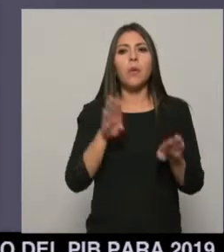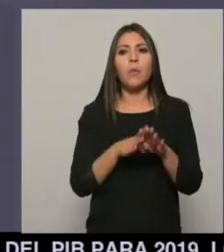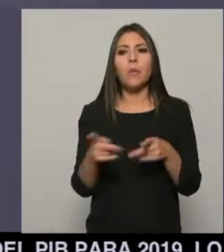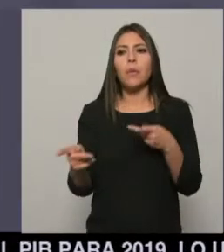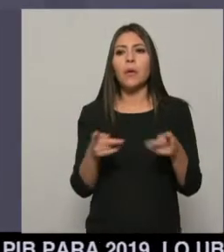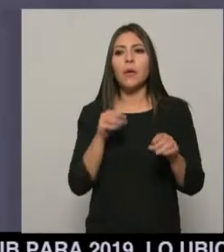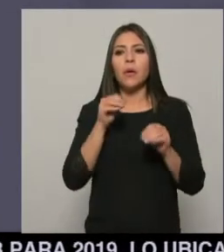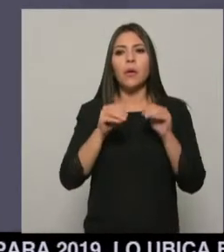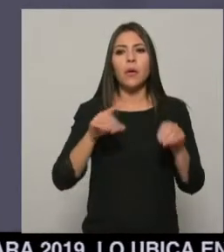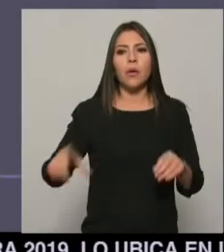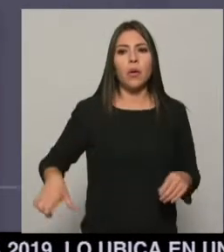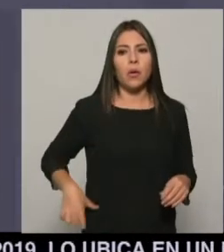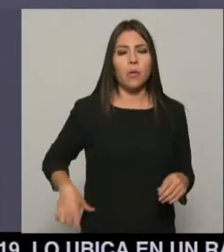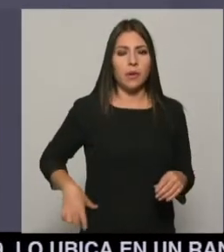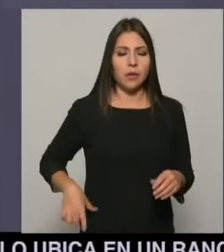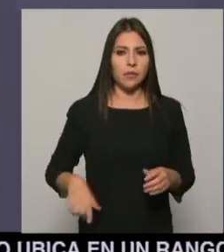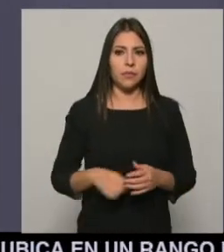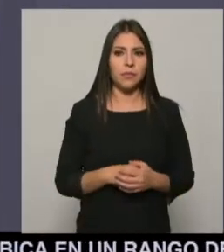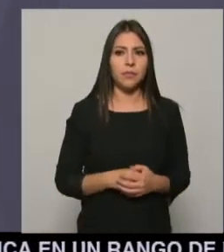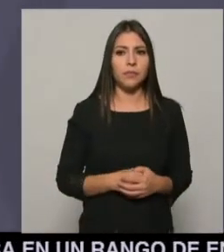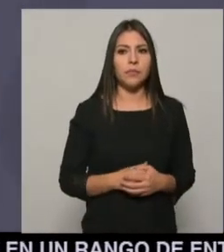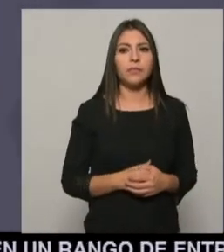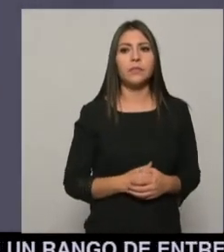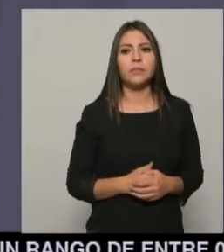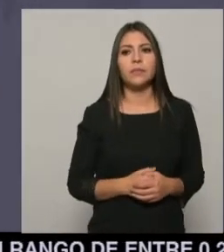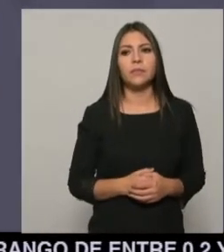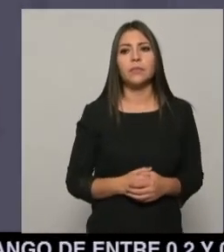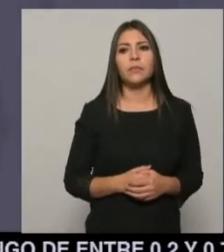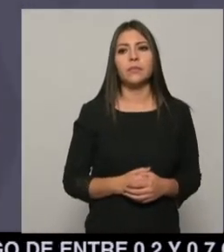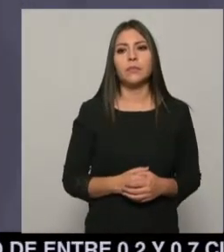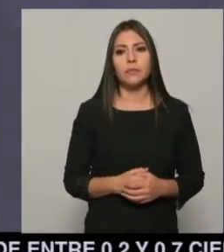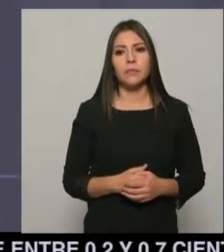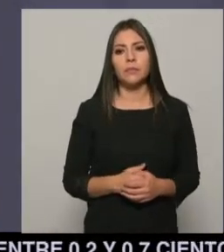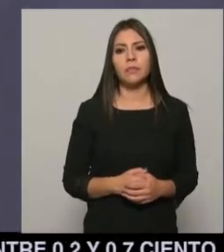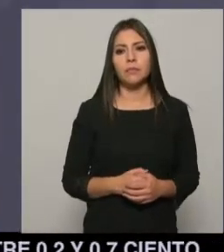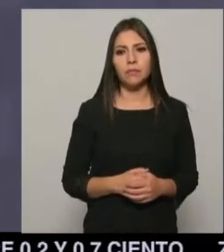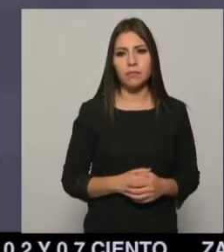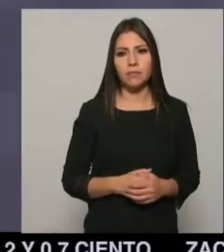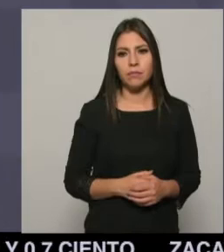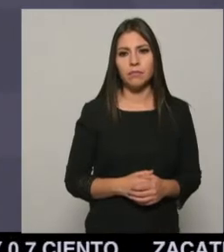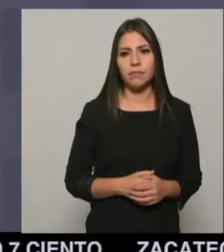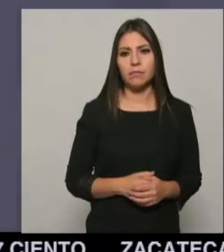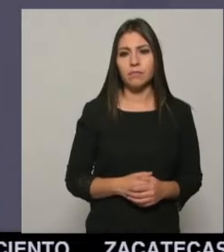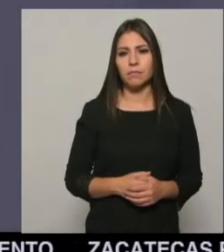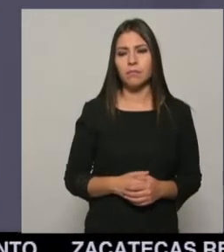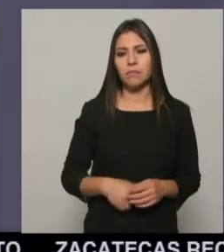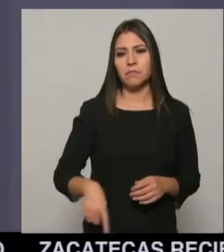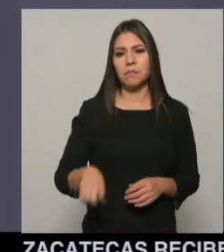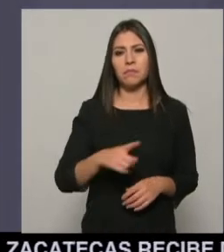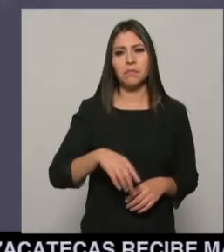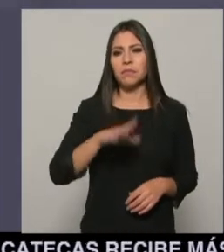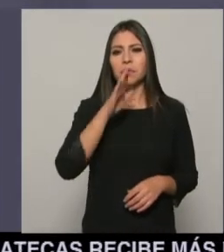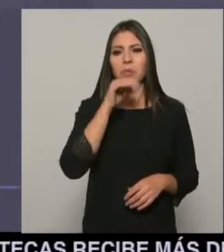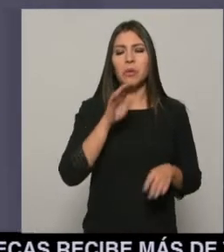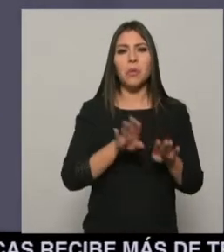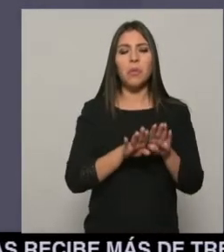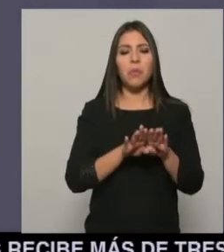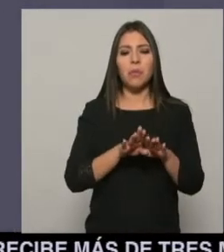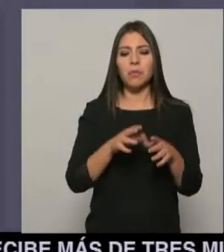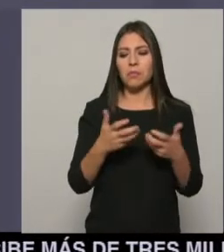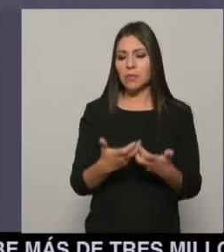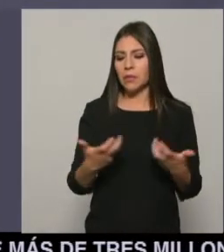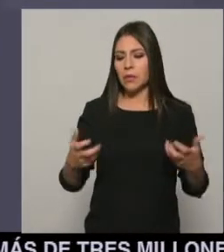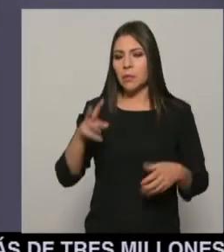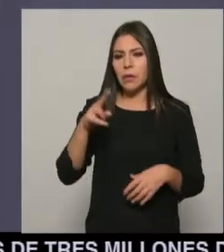gobierno. No podemos ser pues tan separados de la realidad para ir formando las leyes.